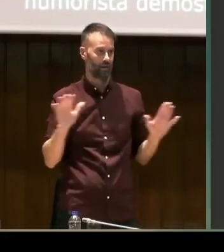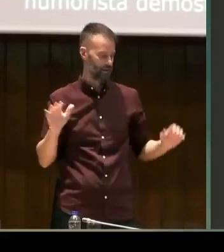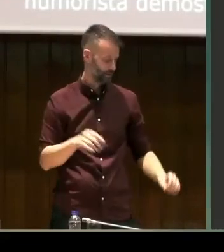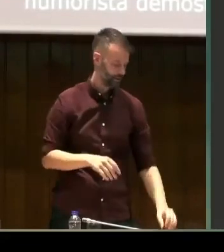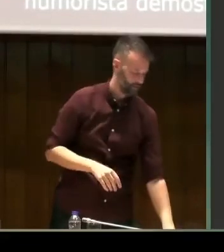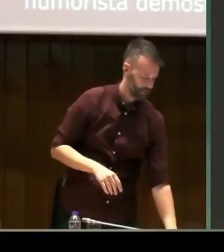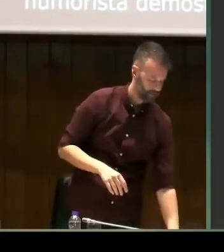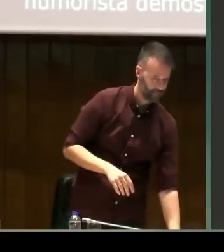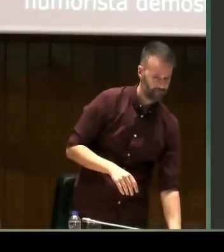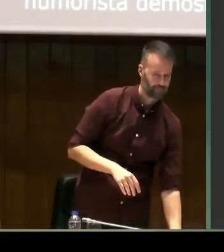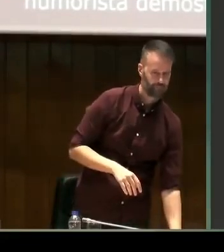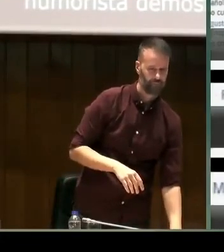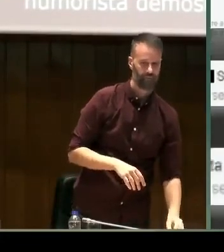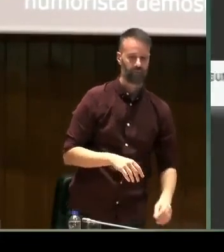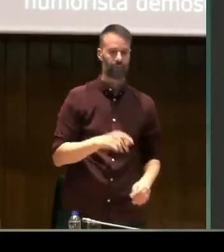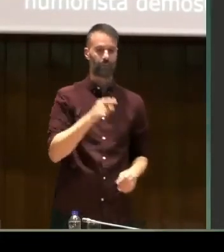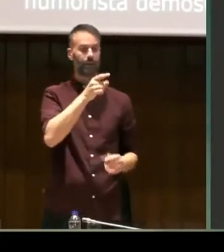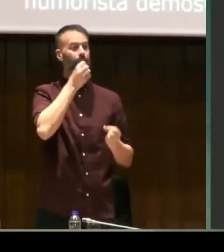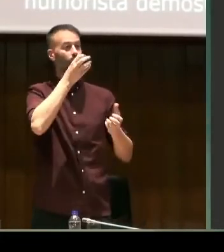enormemente difundir noticias falsas.